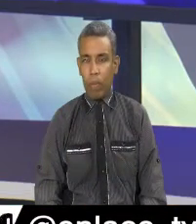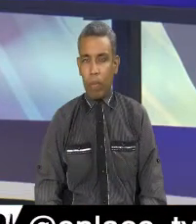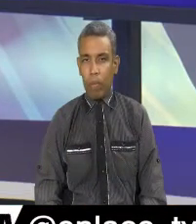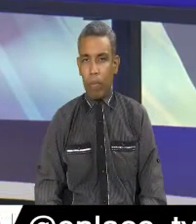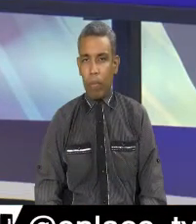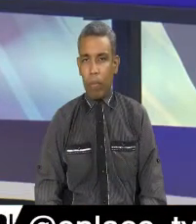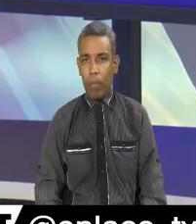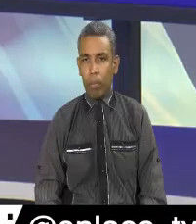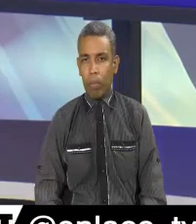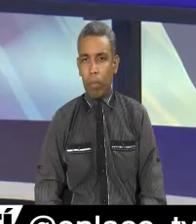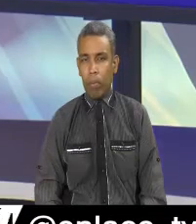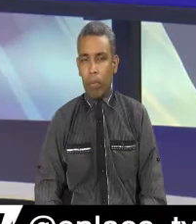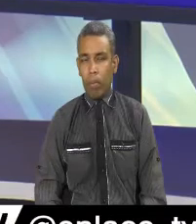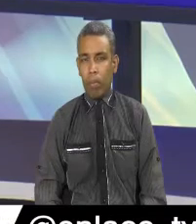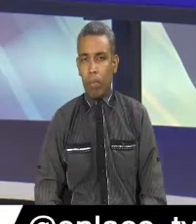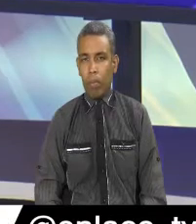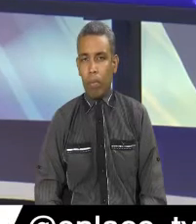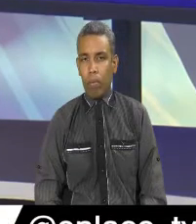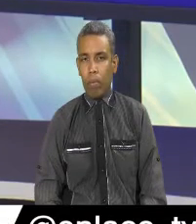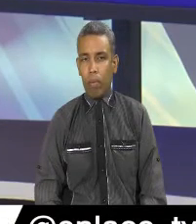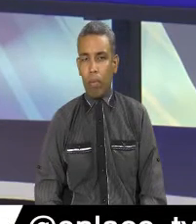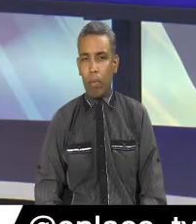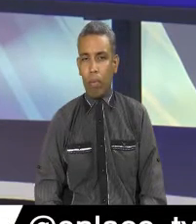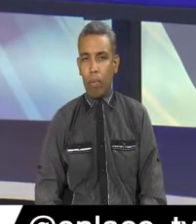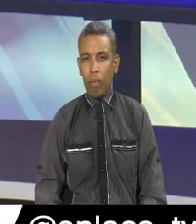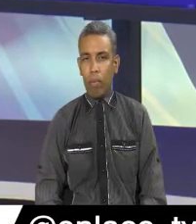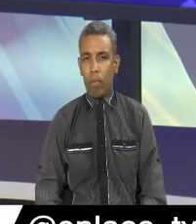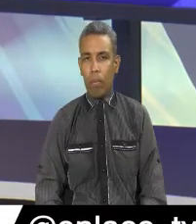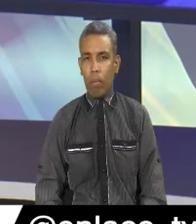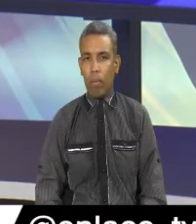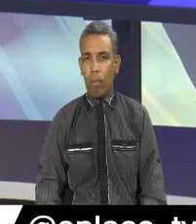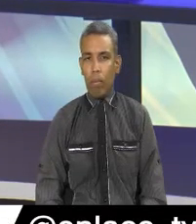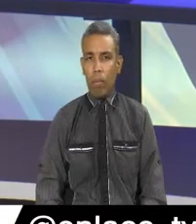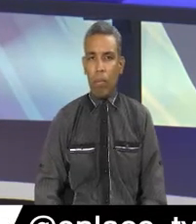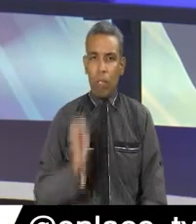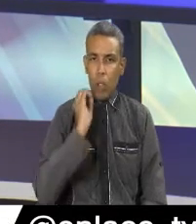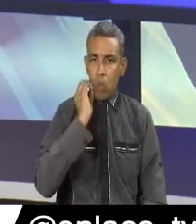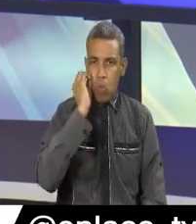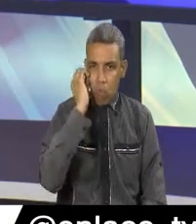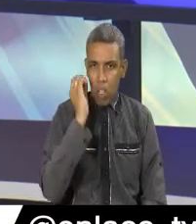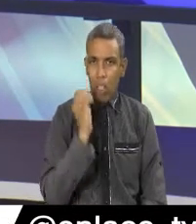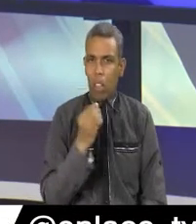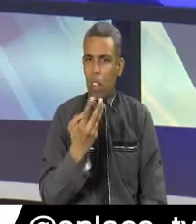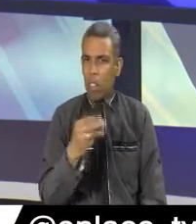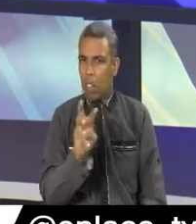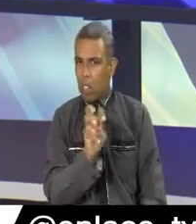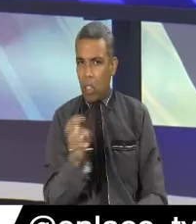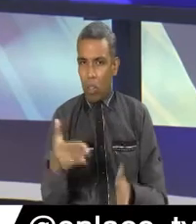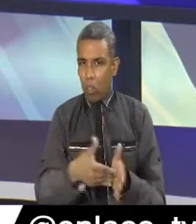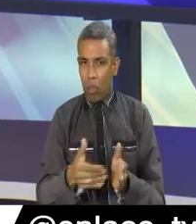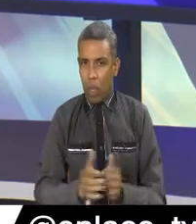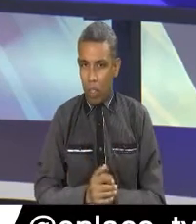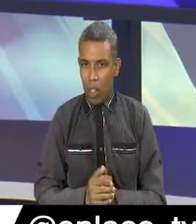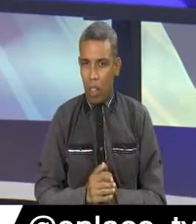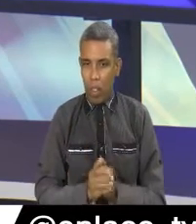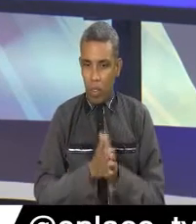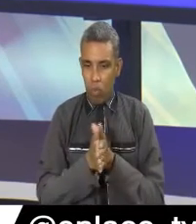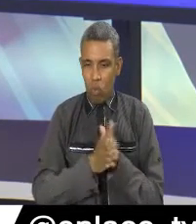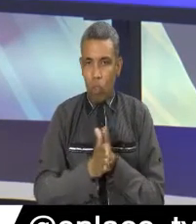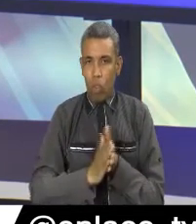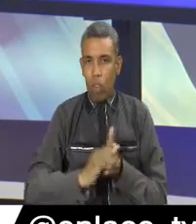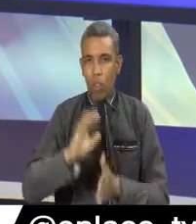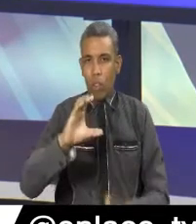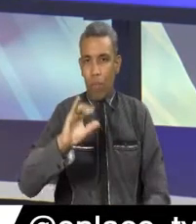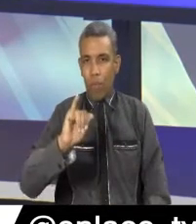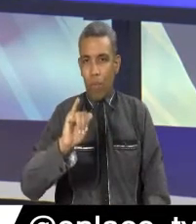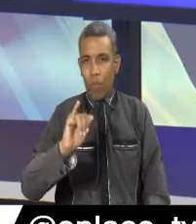En otras noticias, más de 18.000 hogares se postularon para el programa de vivienda del municipio denominado Ciudadela Centenario.